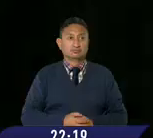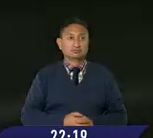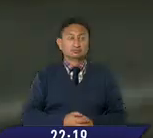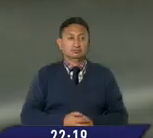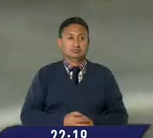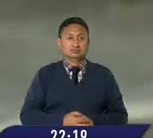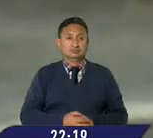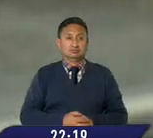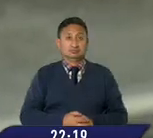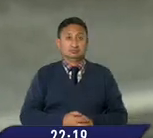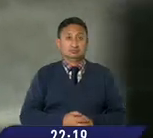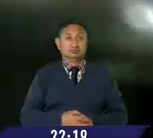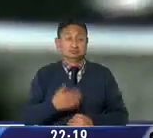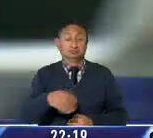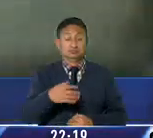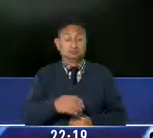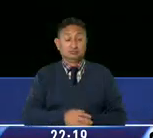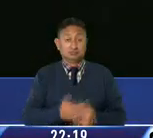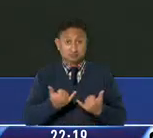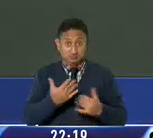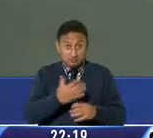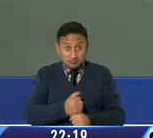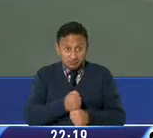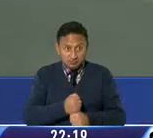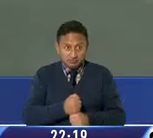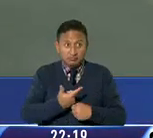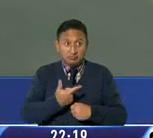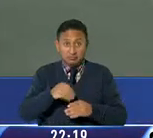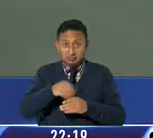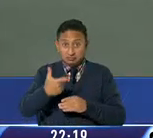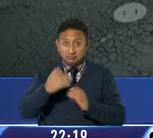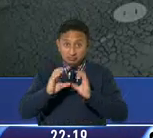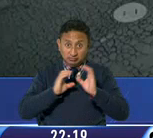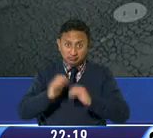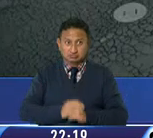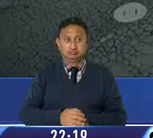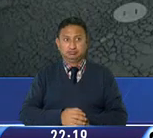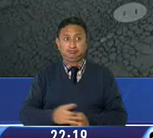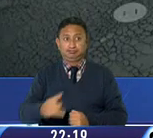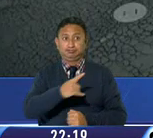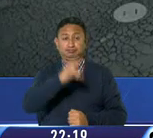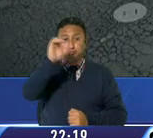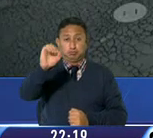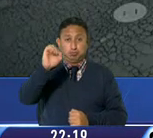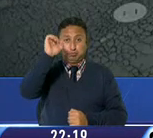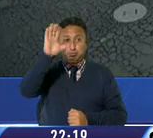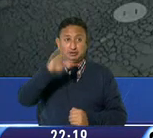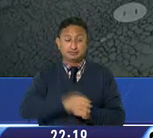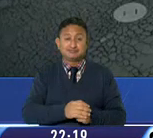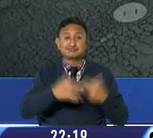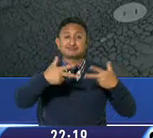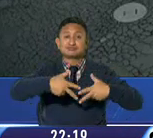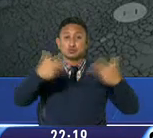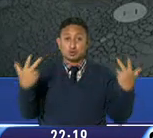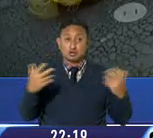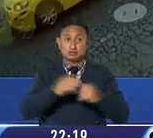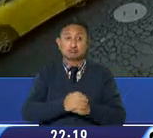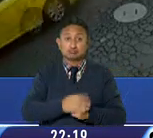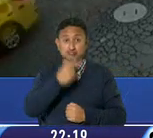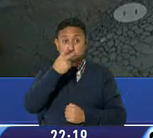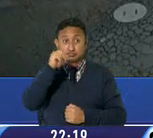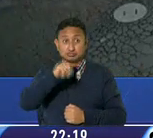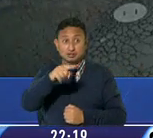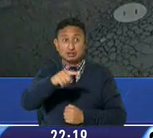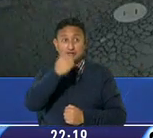¿Cómo están las cosas? Ya nadie puede estar seguro, peor conversando fuera de casa. Este video fue grabado en el sector de Chillogallo. En este se observa pasar un auto